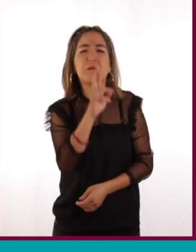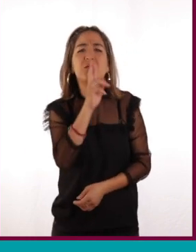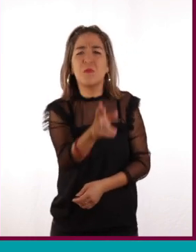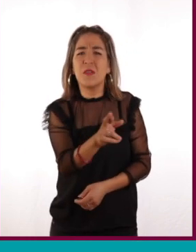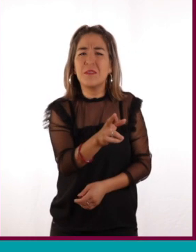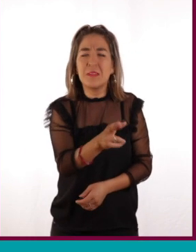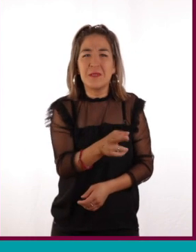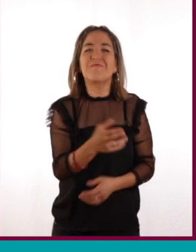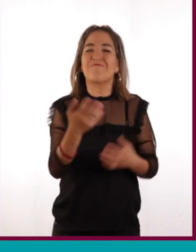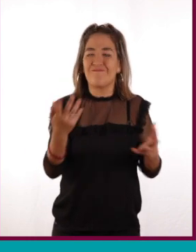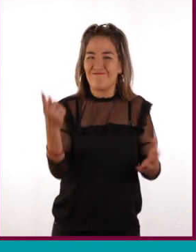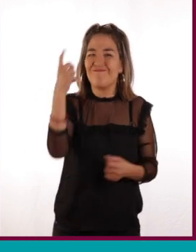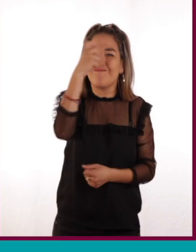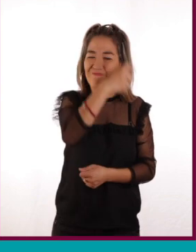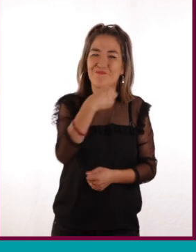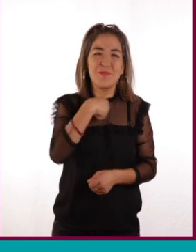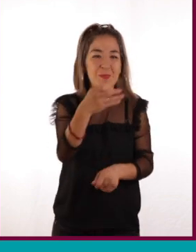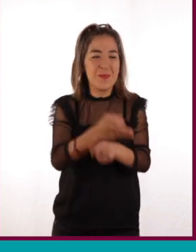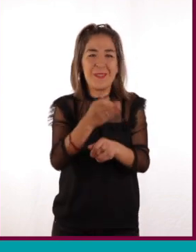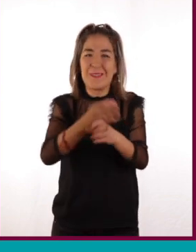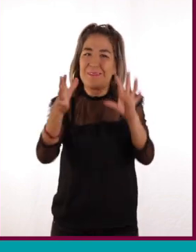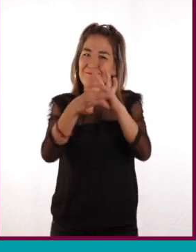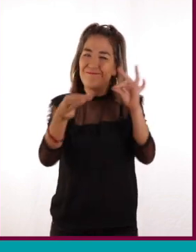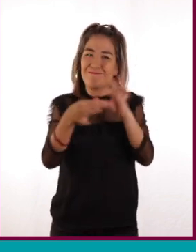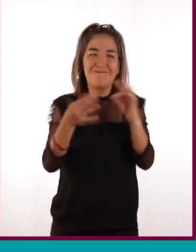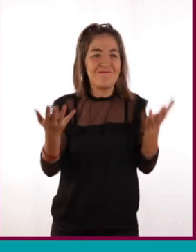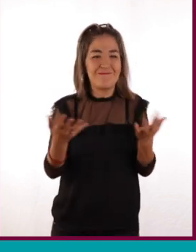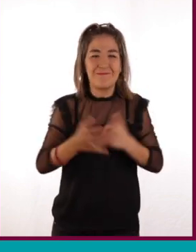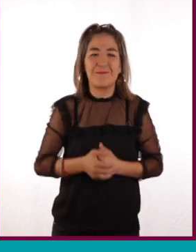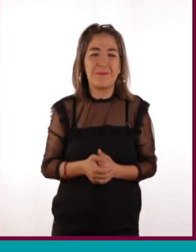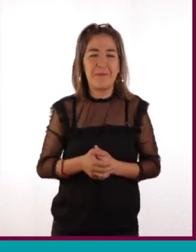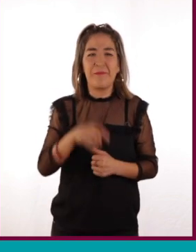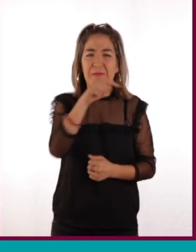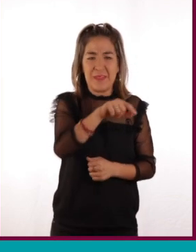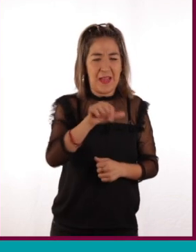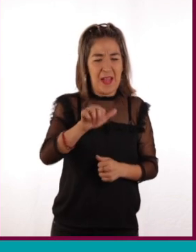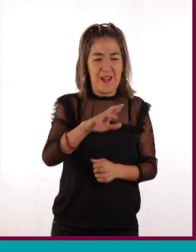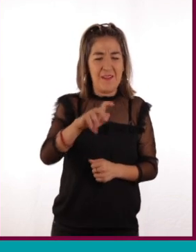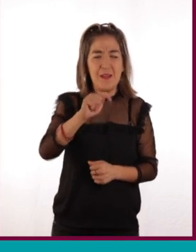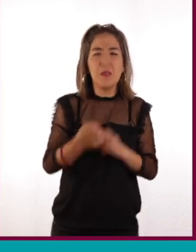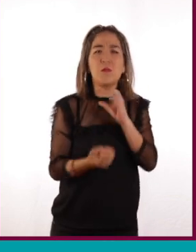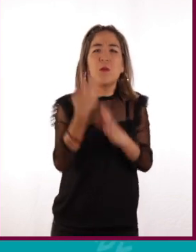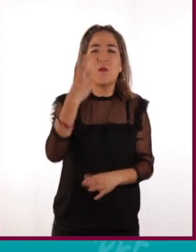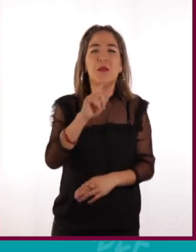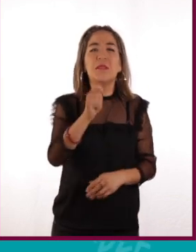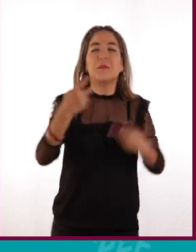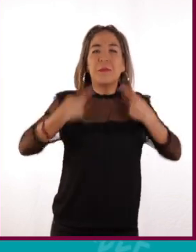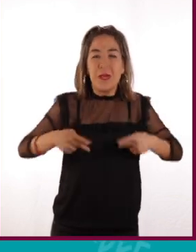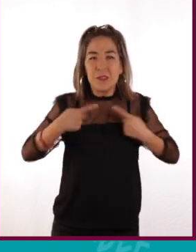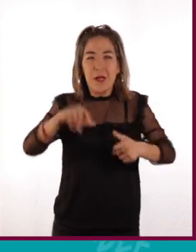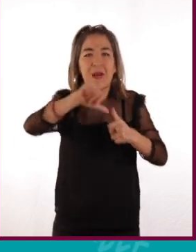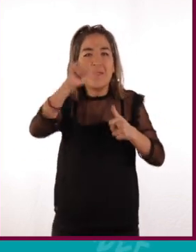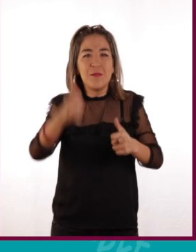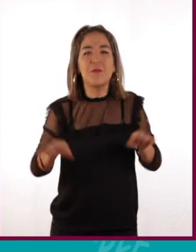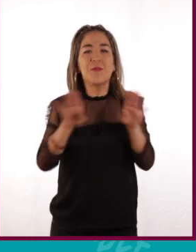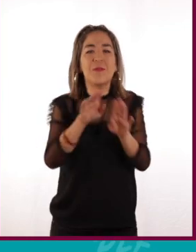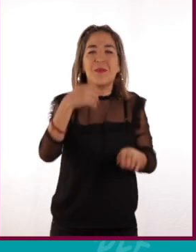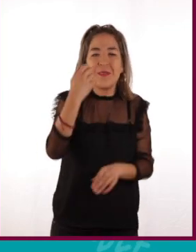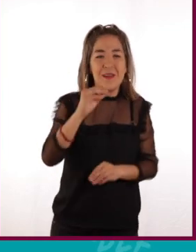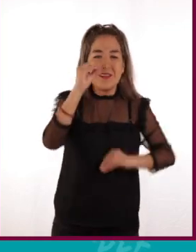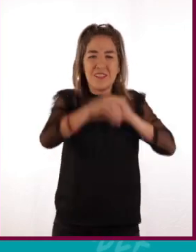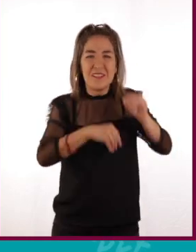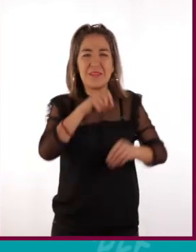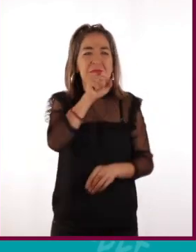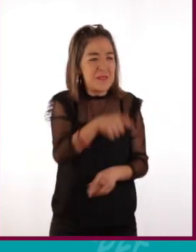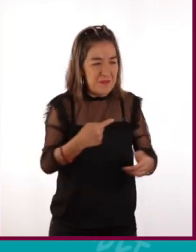respuesta a esta pregunta es más compleja de lo que yo podré decir a continuación. Recordemos que el Art Nouveau estaba conformada por artistas